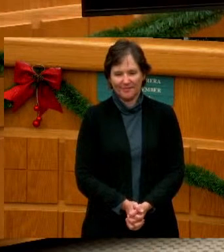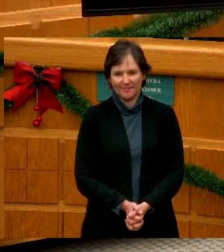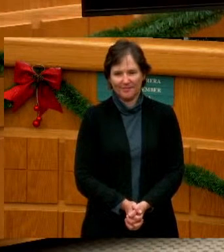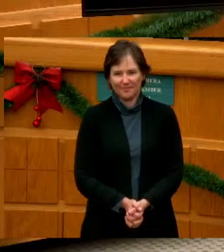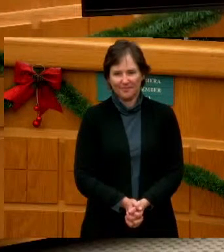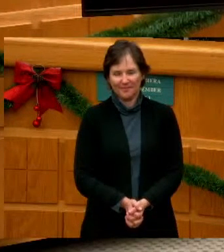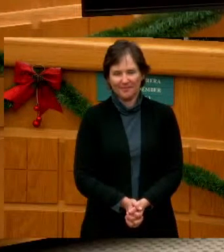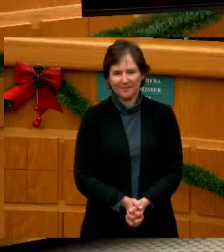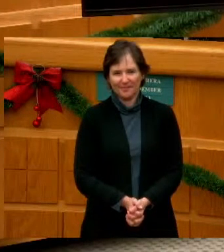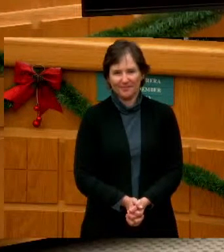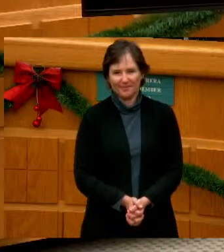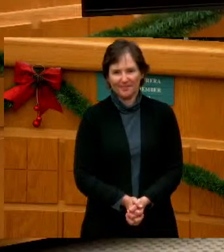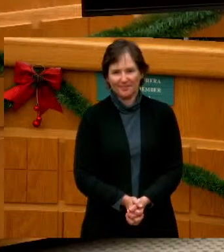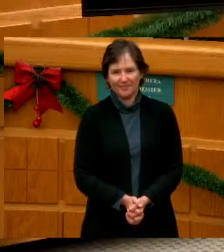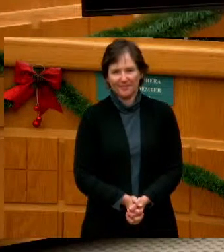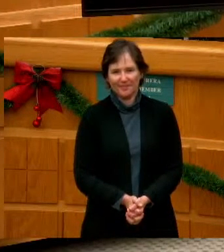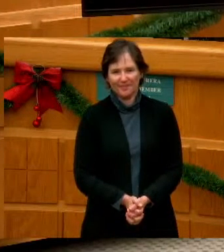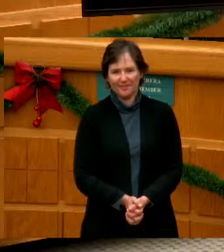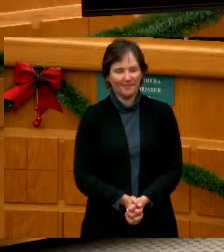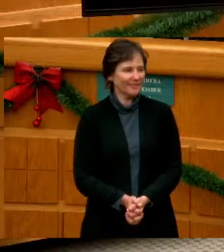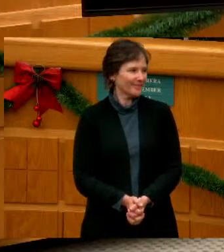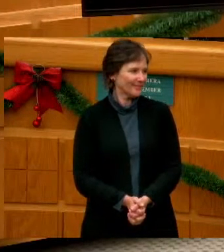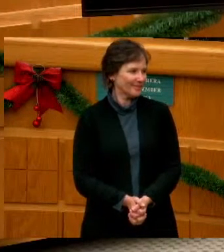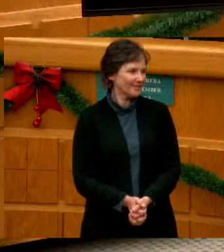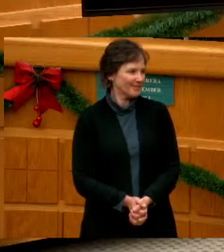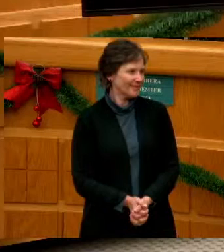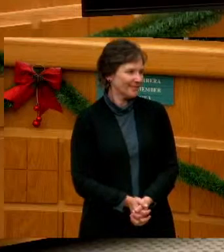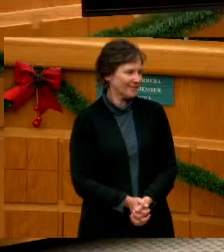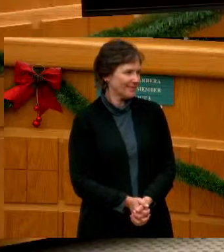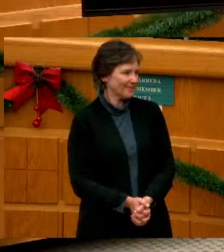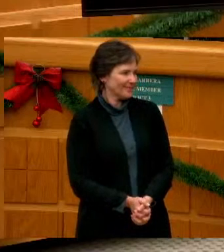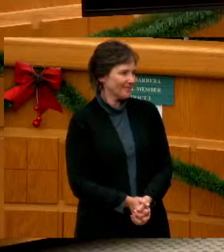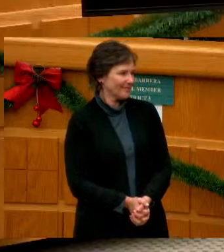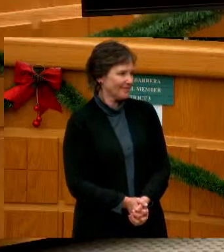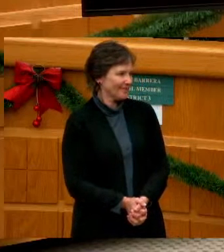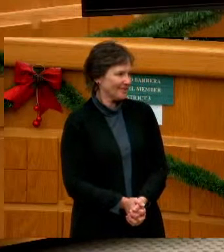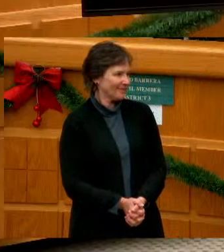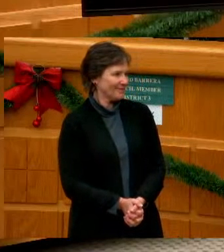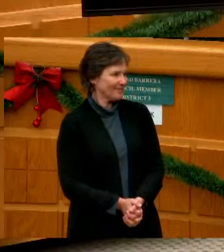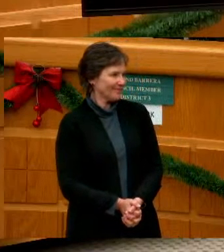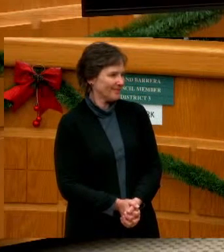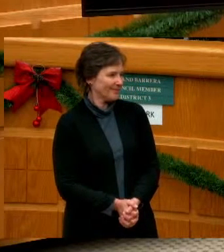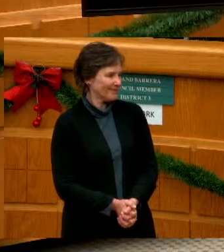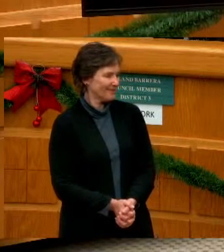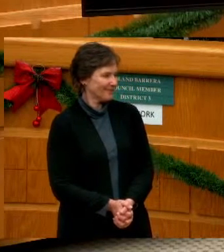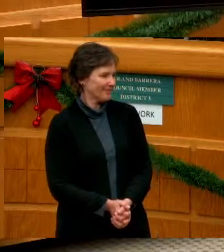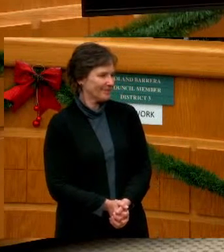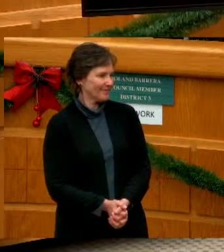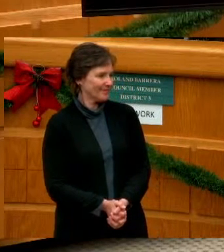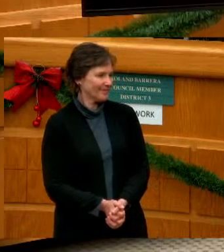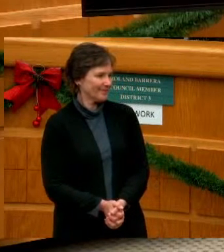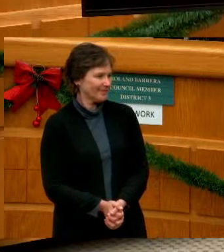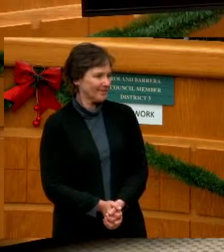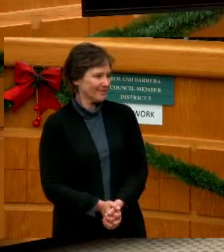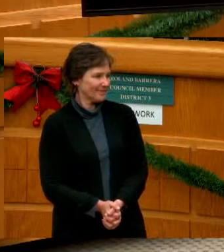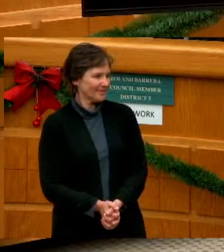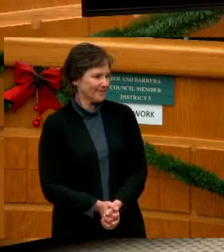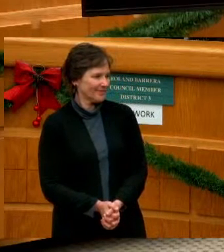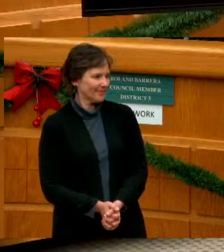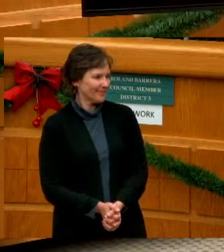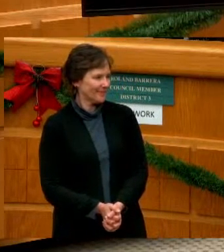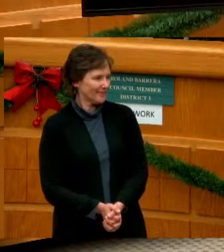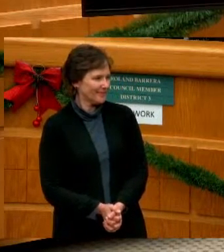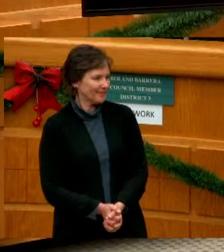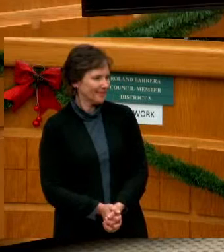última dosis para que usted alcance una protección óptima. Como muchas vacunas, puede haber algunas reacciones adversas a la vacuna COVID-19,